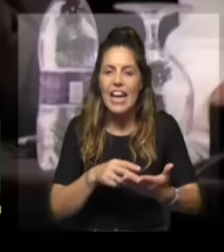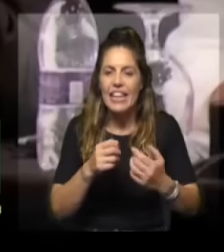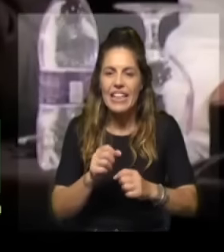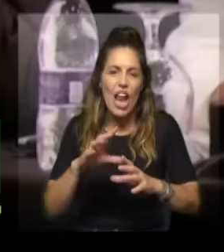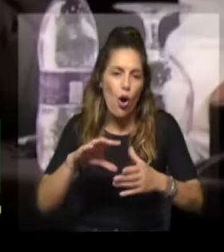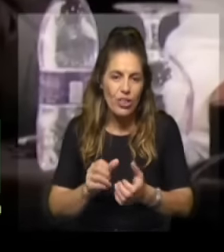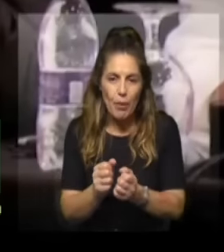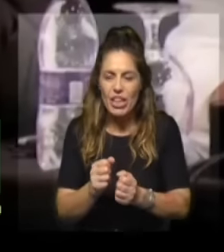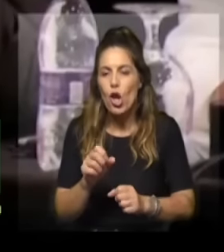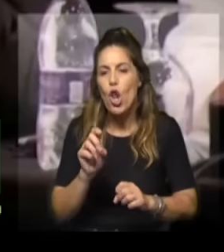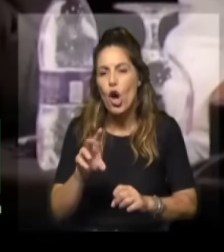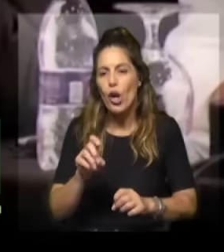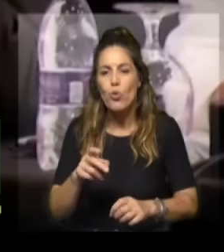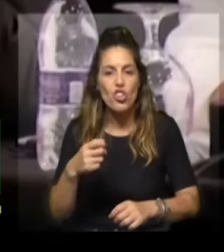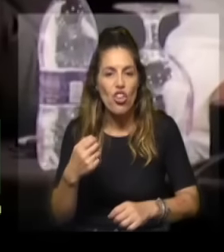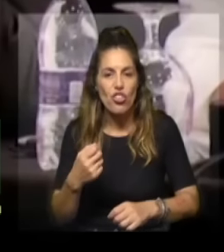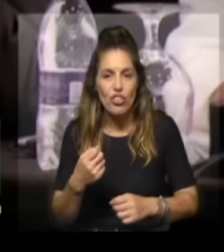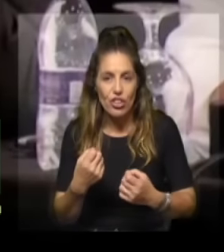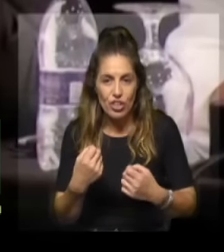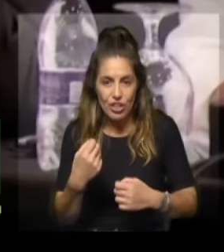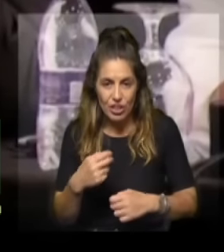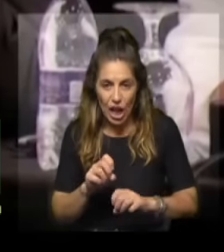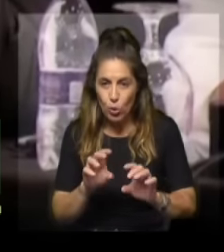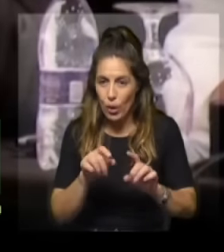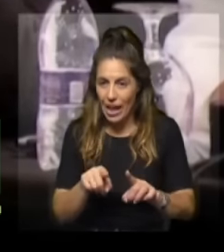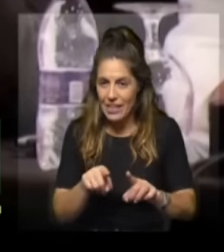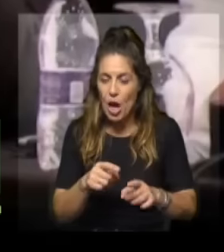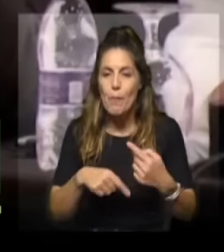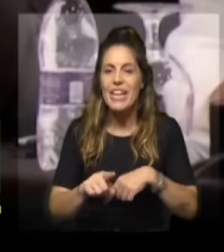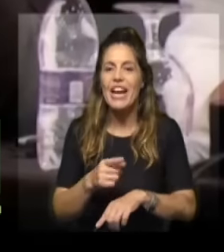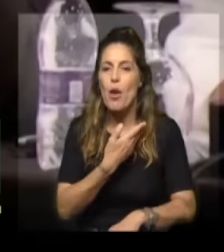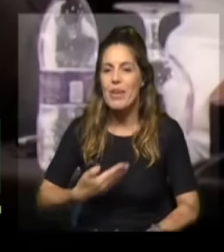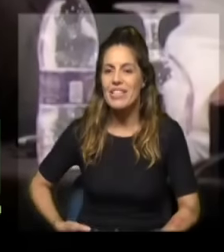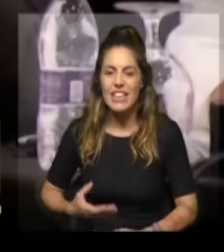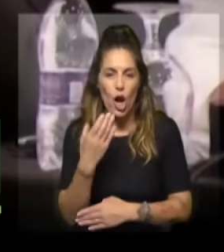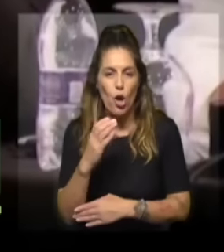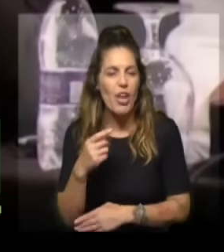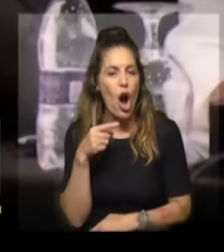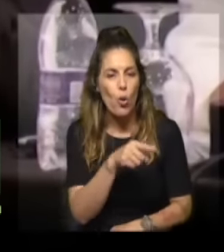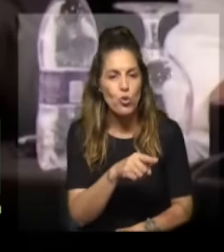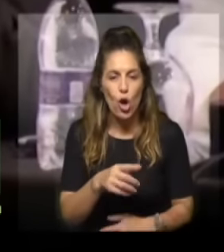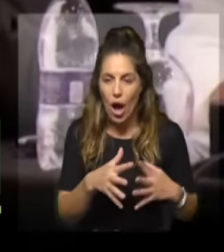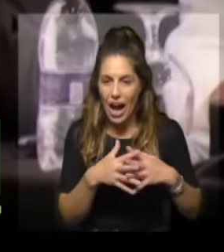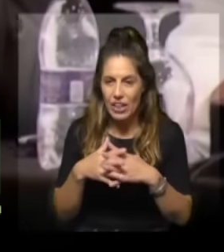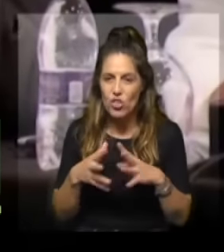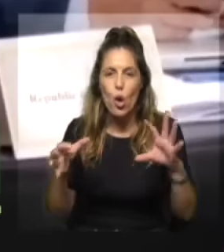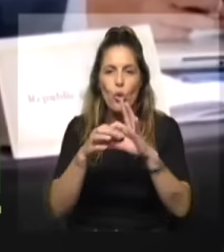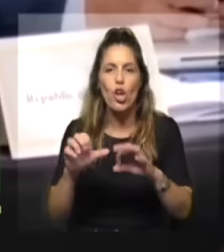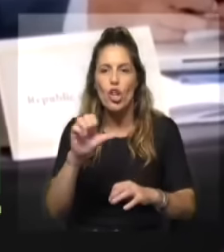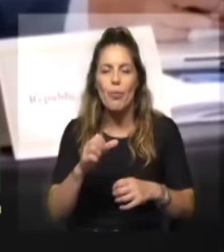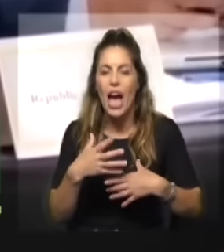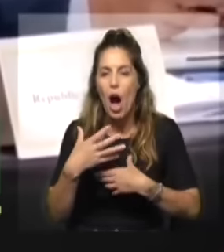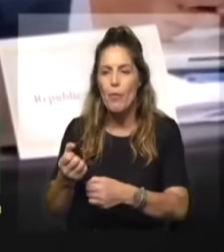recursos naturales Mientras que el presidente colombiano Gustavo petr acusó a Estados Unidos y la Unión Europea de apoyar un